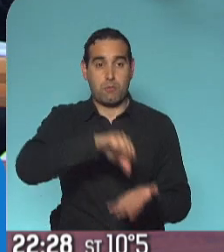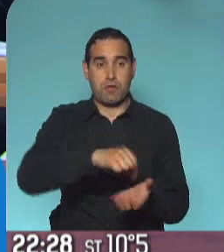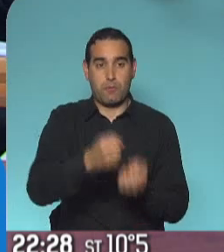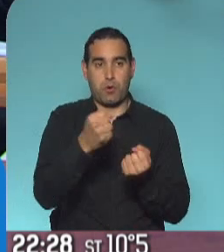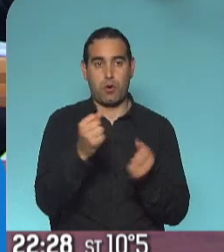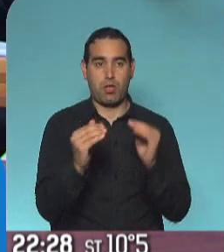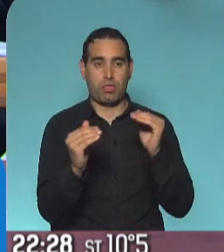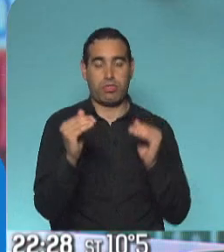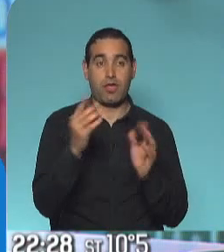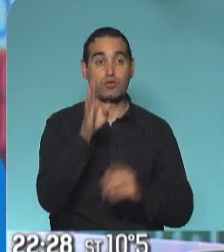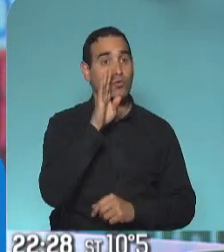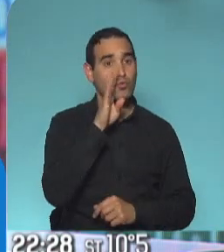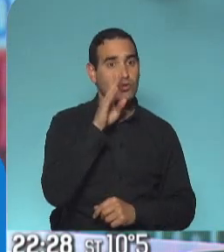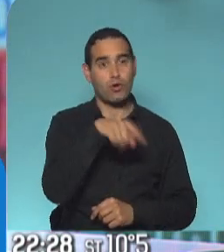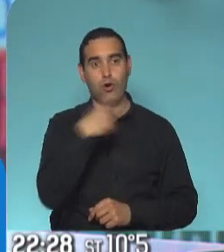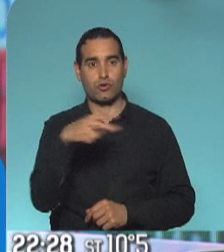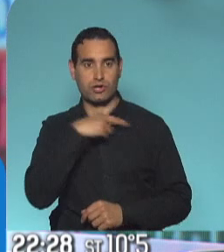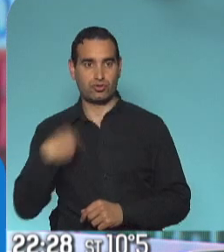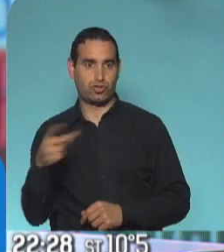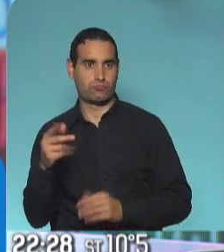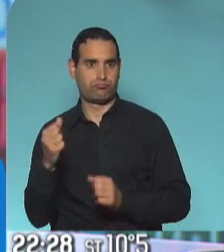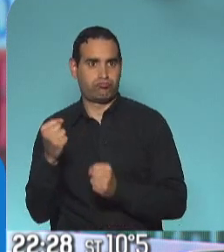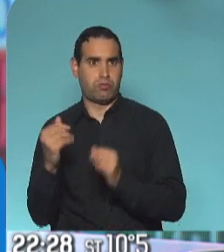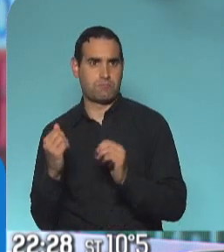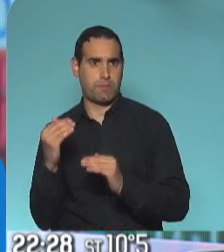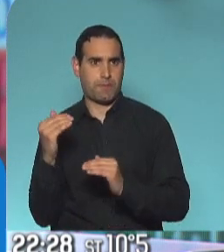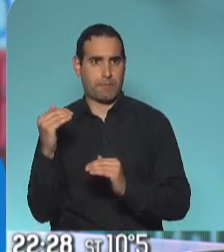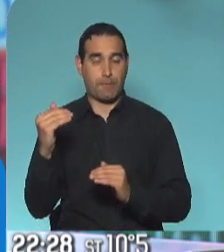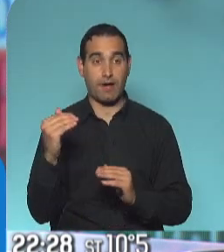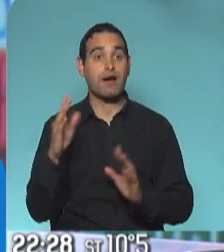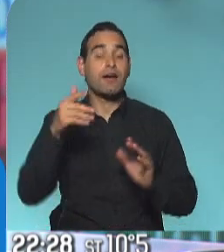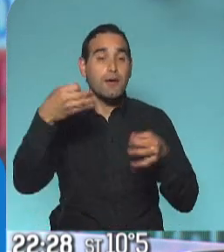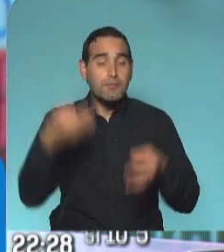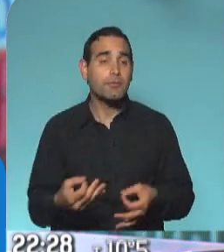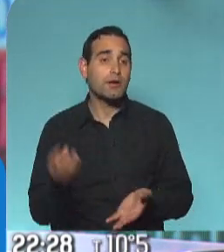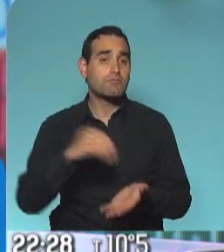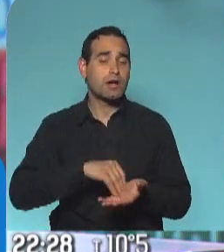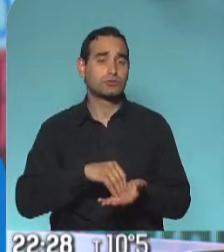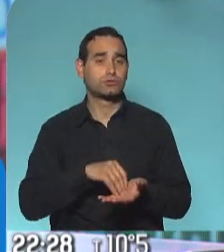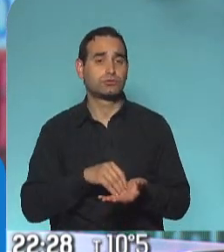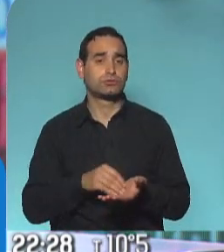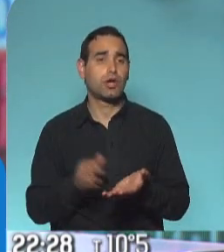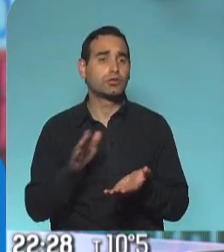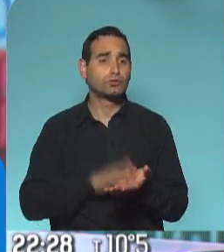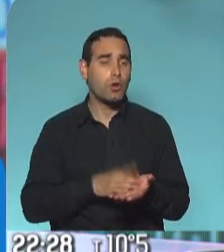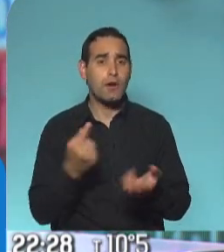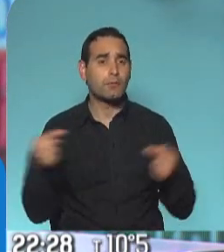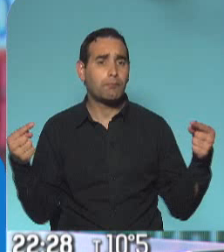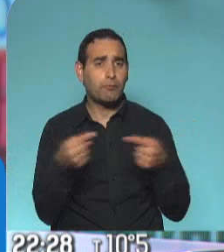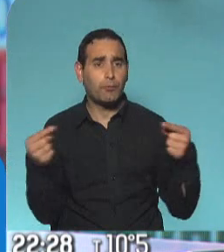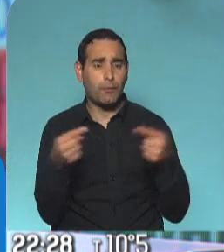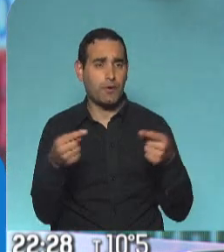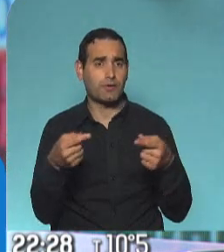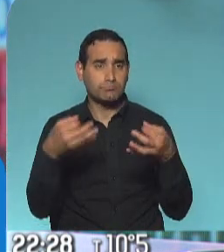poco a poco, los Estados Unidos, y la potencia emergente como China. Y después, en términos de procesamiento de las tensiones en el